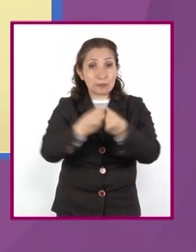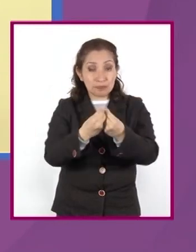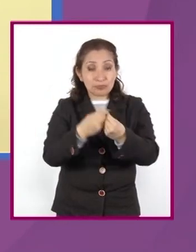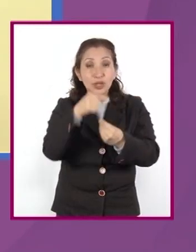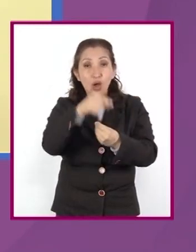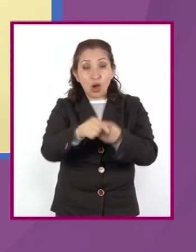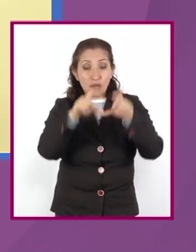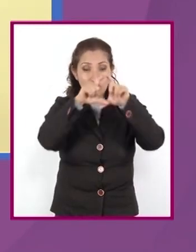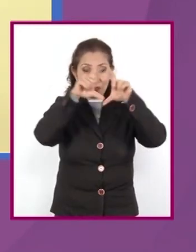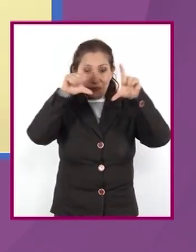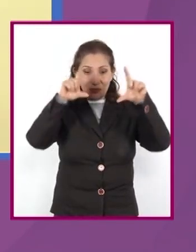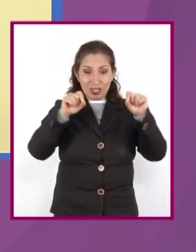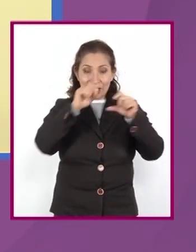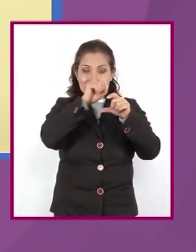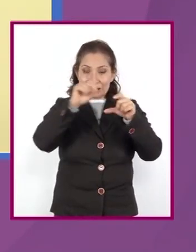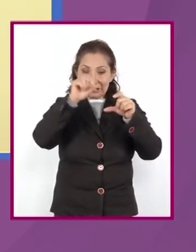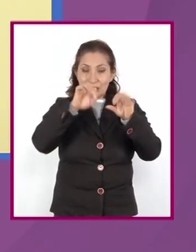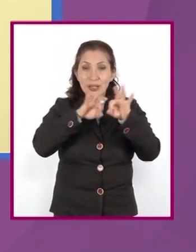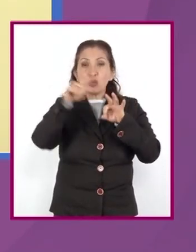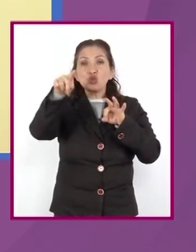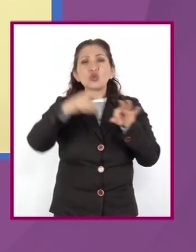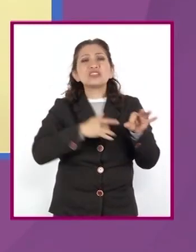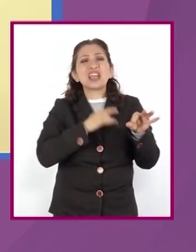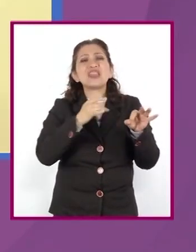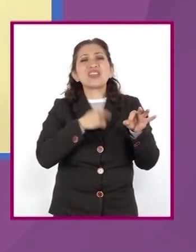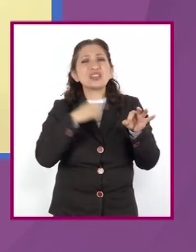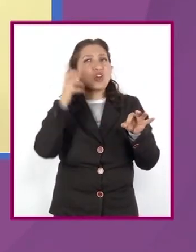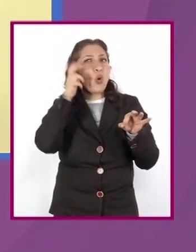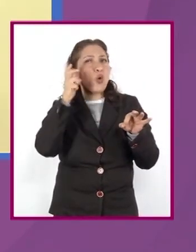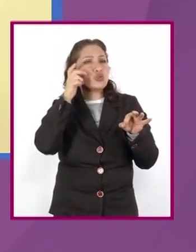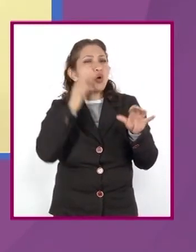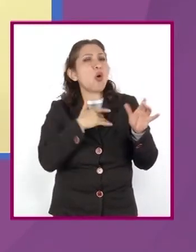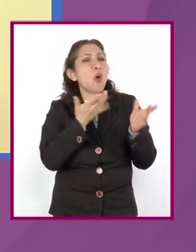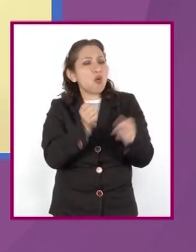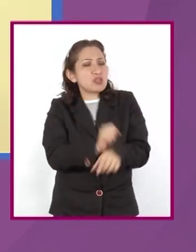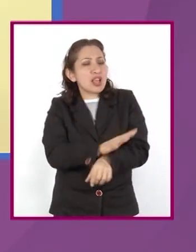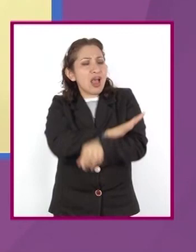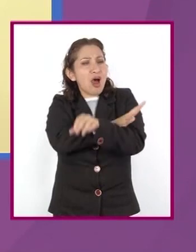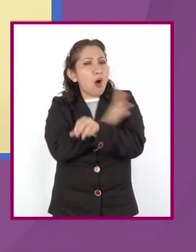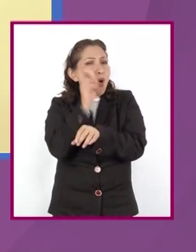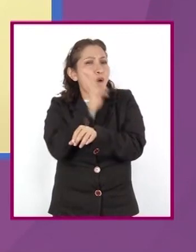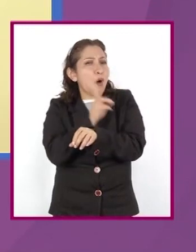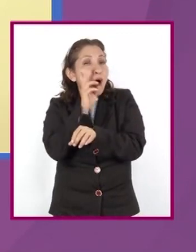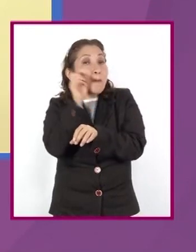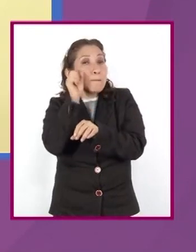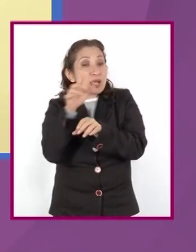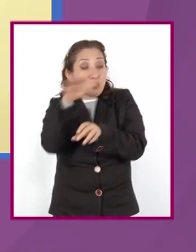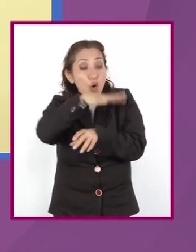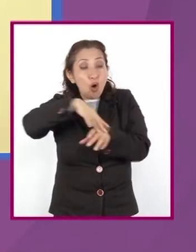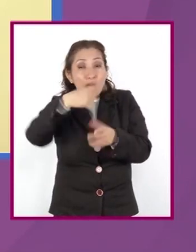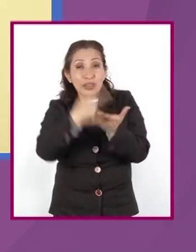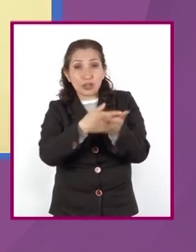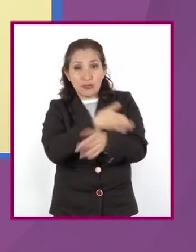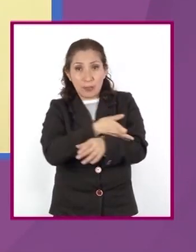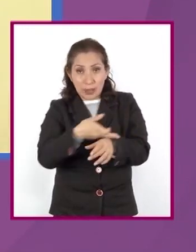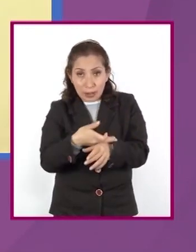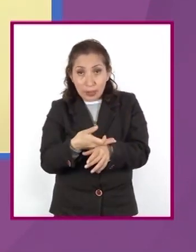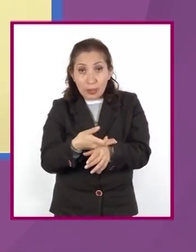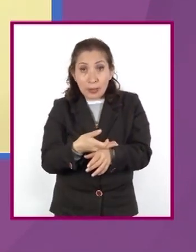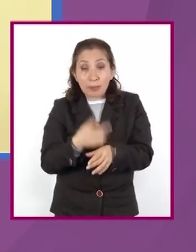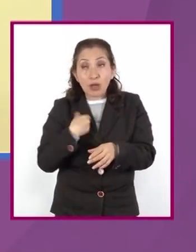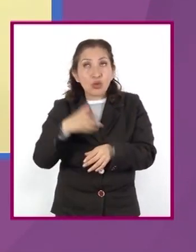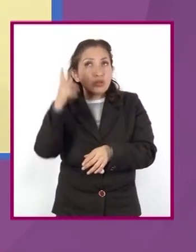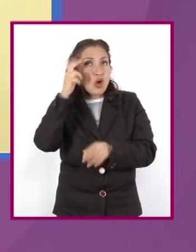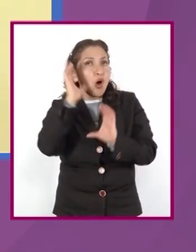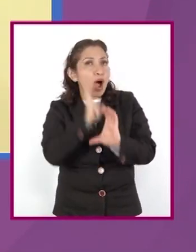Mediante fichas de trabajo, expresaron sus emociones, sentimientos experimentados en el núcleo familiar, al escuchar